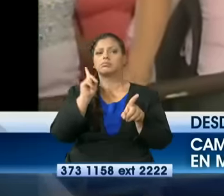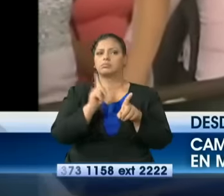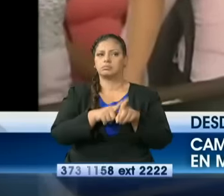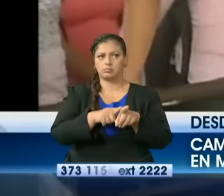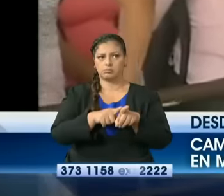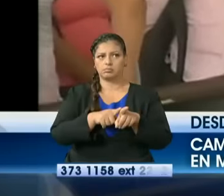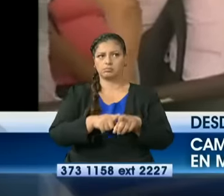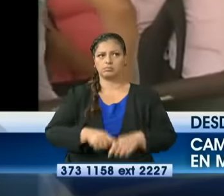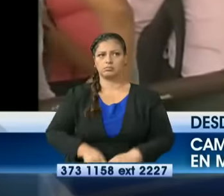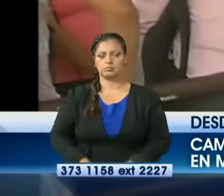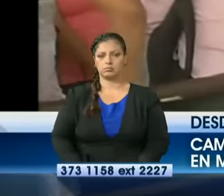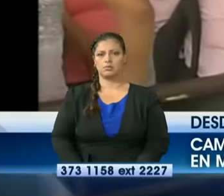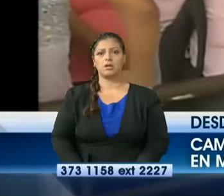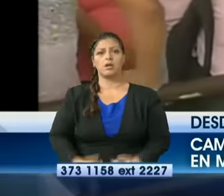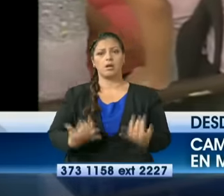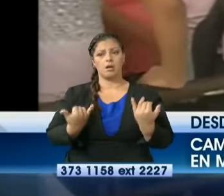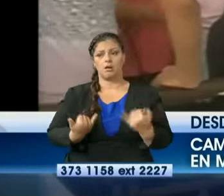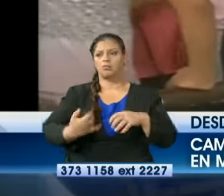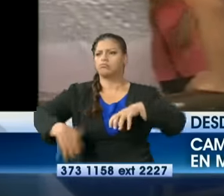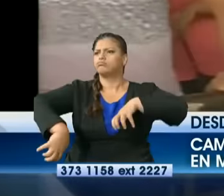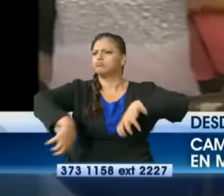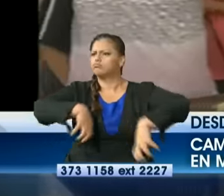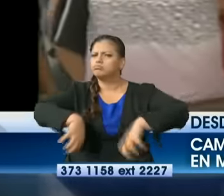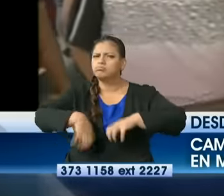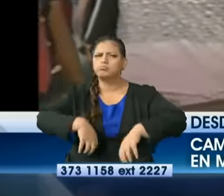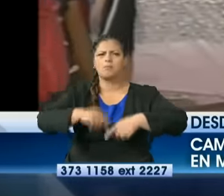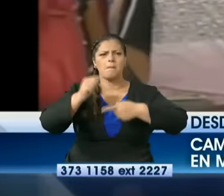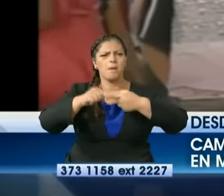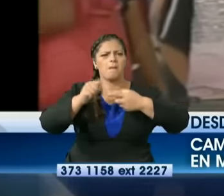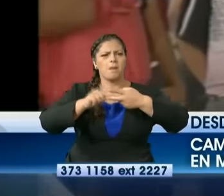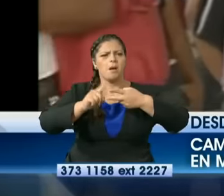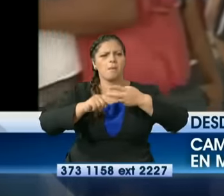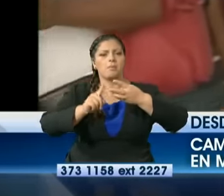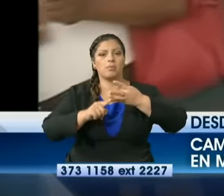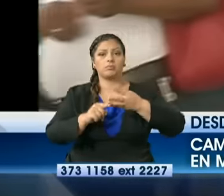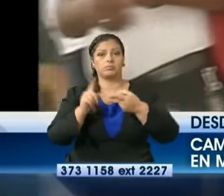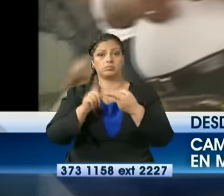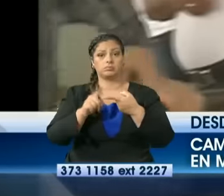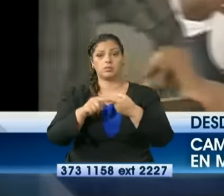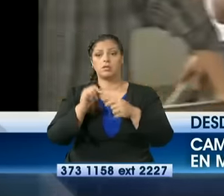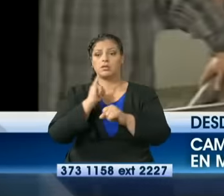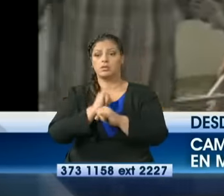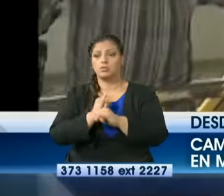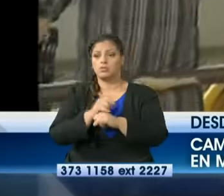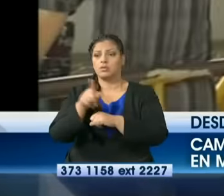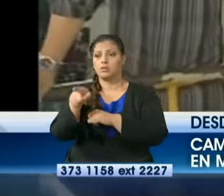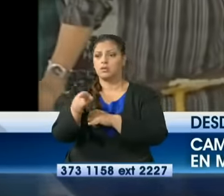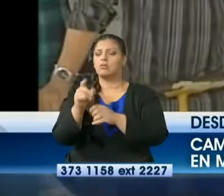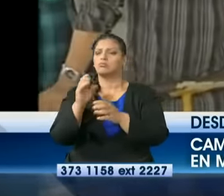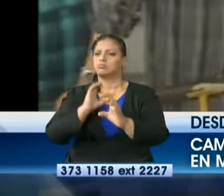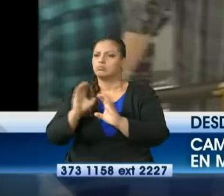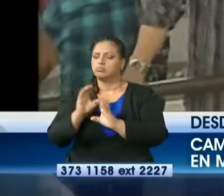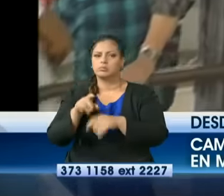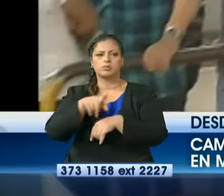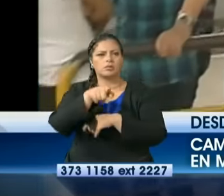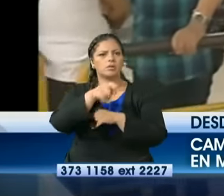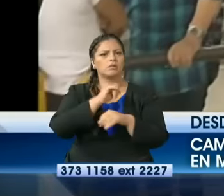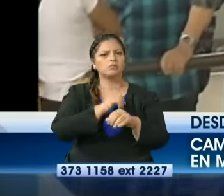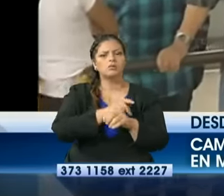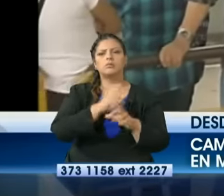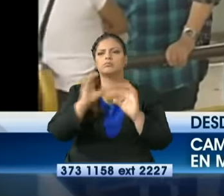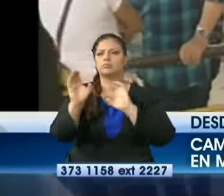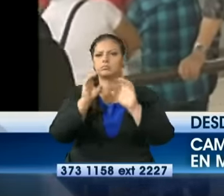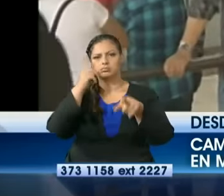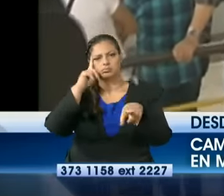pues estamos haciendo todas las coordinaciones respectivas, tanto con una institución como con la otra. Bueno, esta campaña Que No Te Toque apunta a